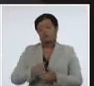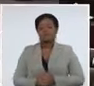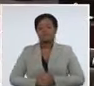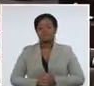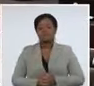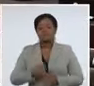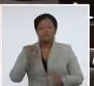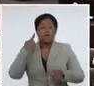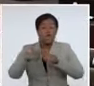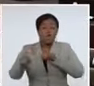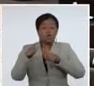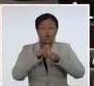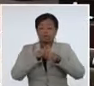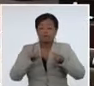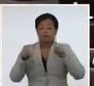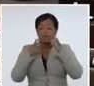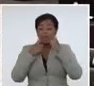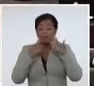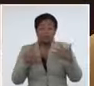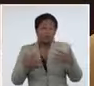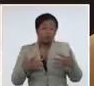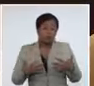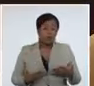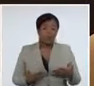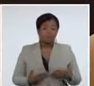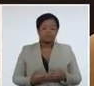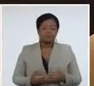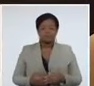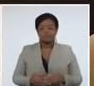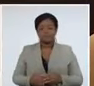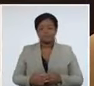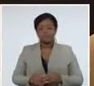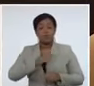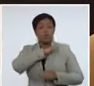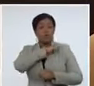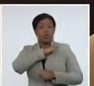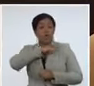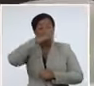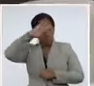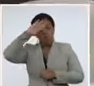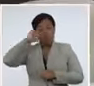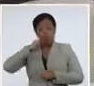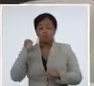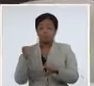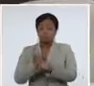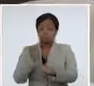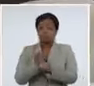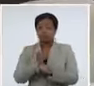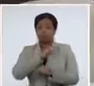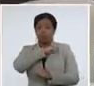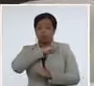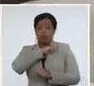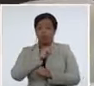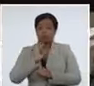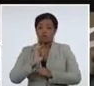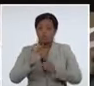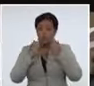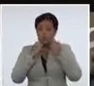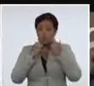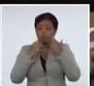sido los cuadros de nuestro país, el trabajo con los cuadros, que son los artífices de